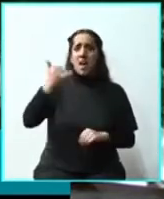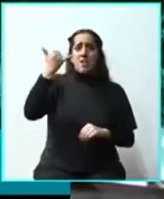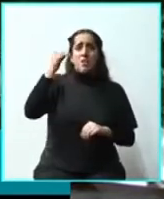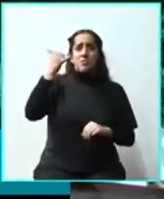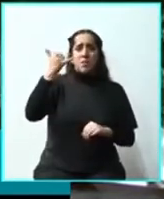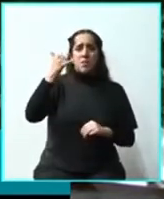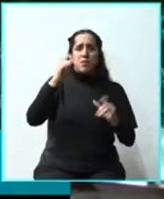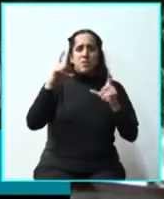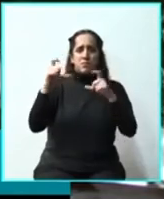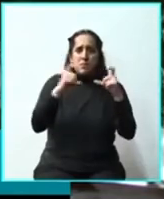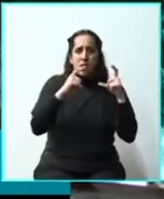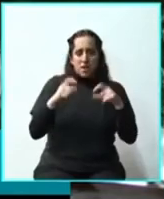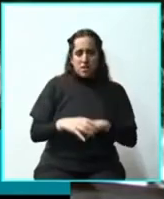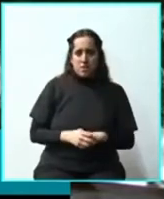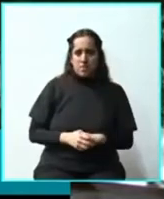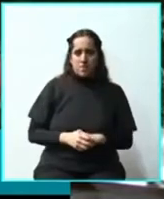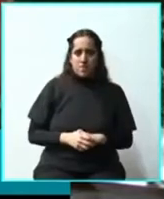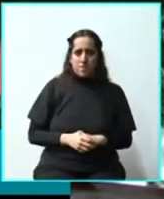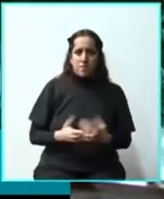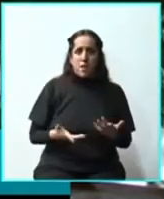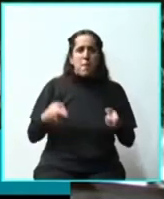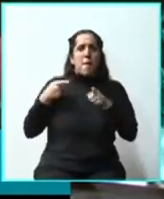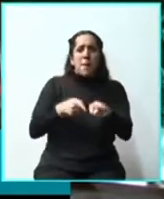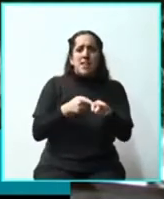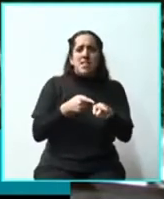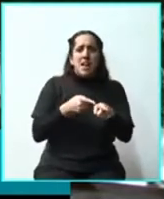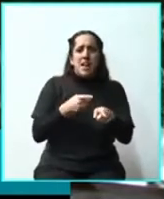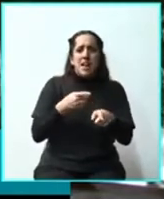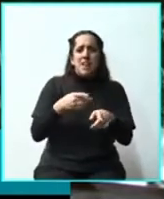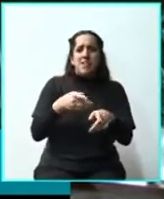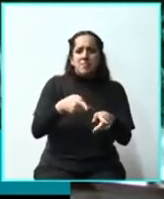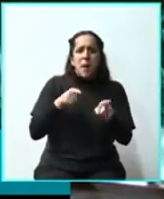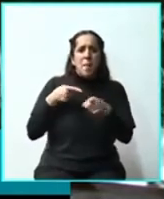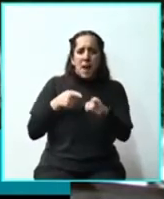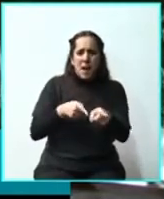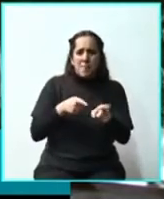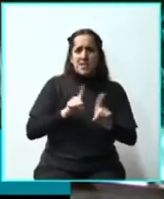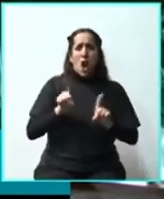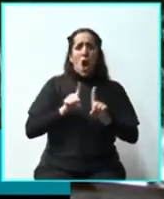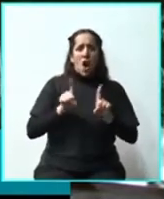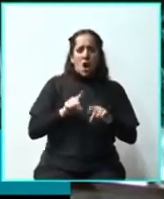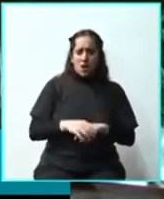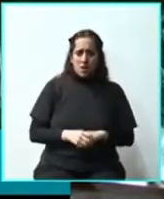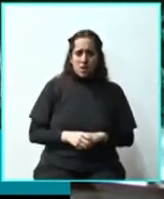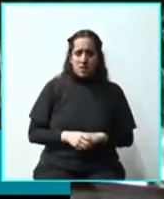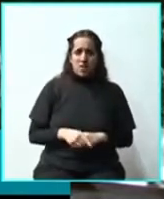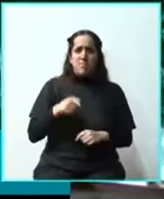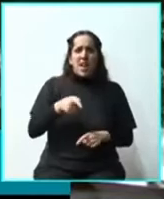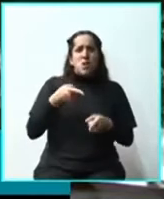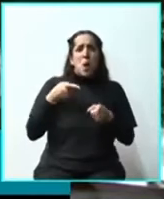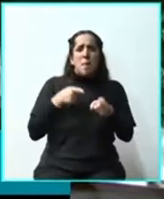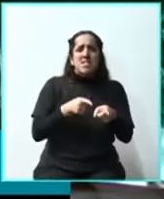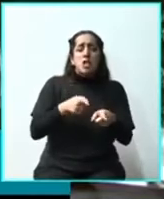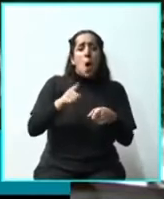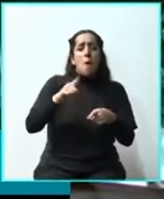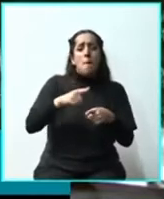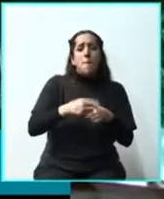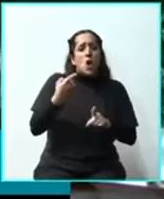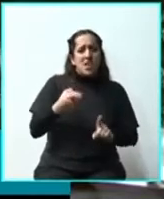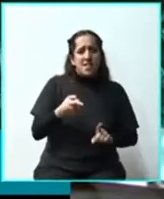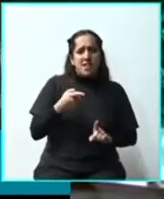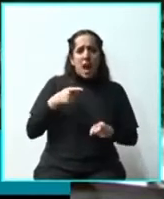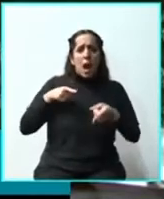datos biométricos para perseguir a los delincuentes. No, señor presidente, sirven para la persecución política, sirven